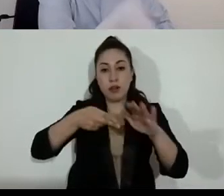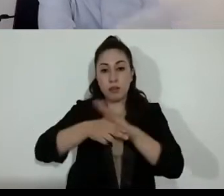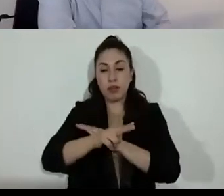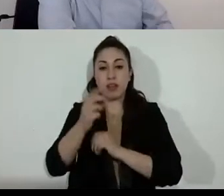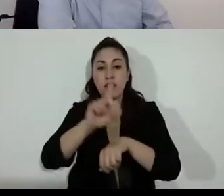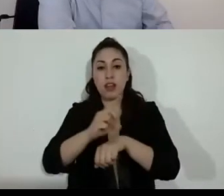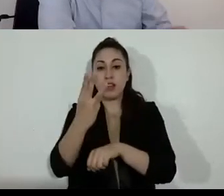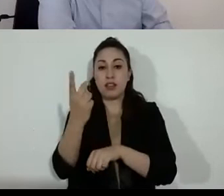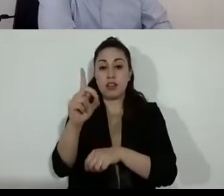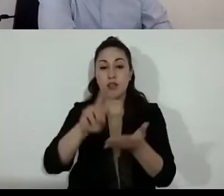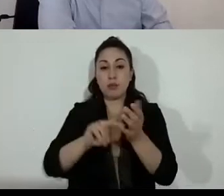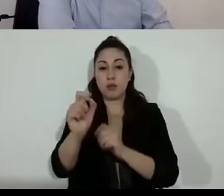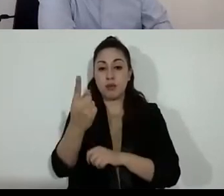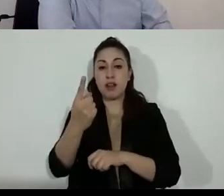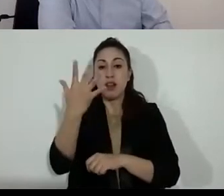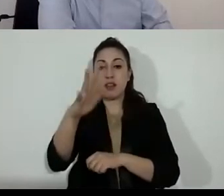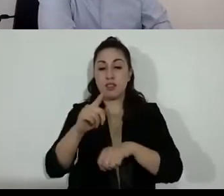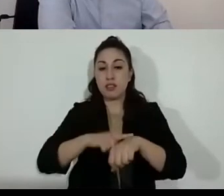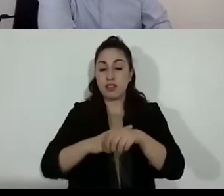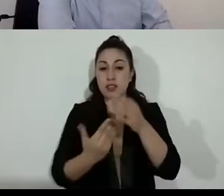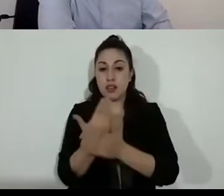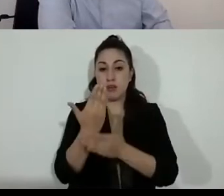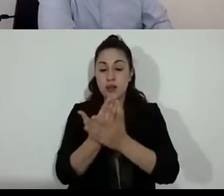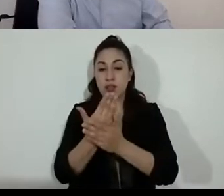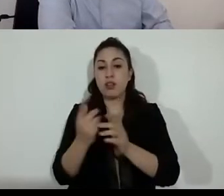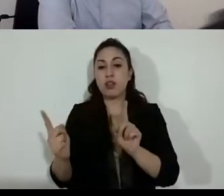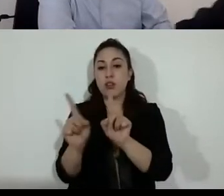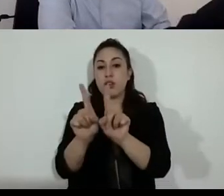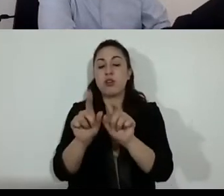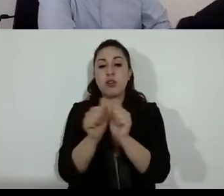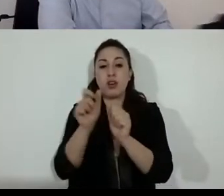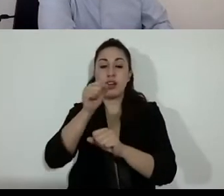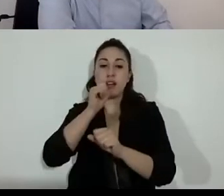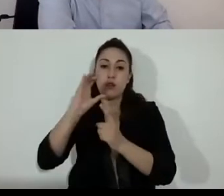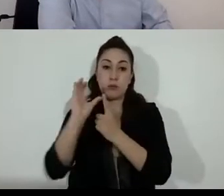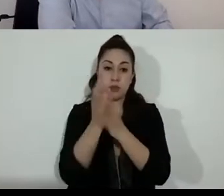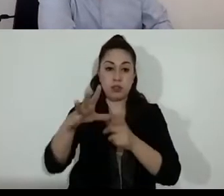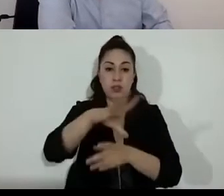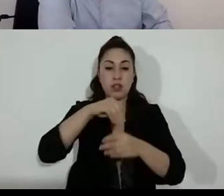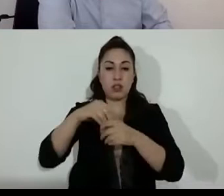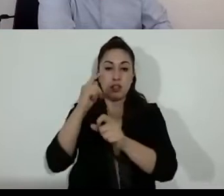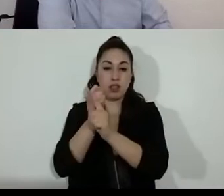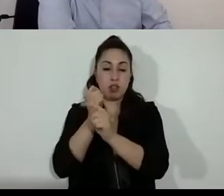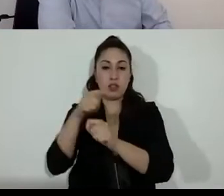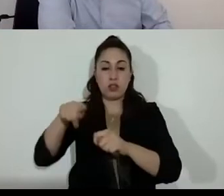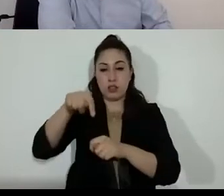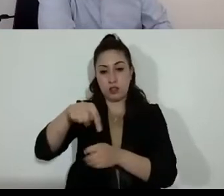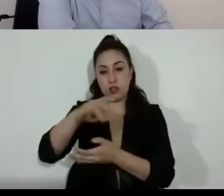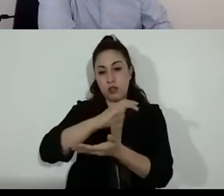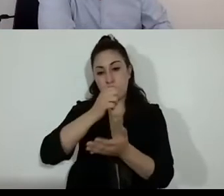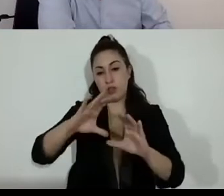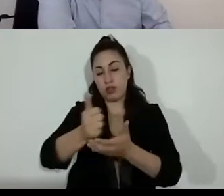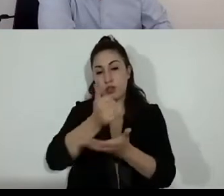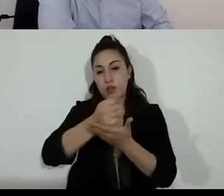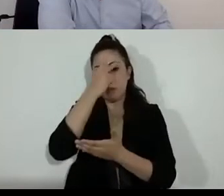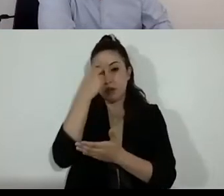del 2021 a las 10 horas ante la Comisión de Movilidad Sustentable del Congreso de la Ciudad de México, segunda legislatura.